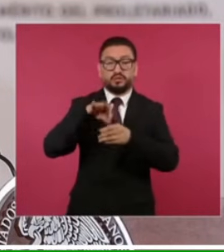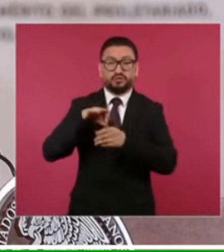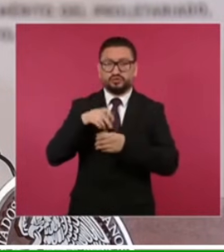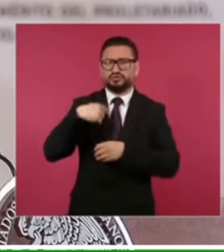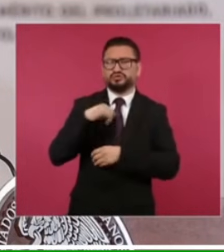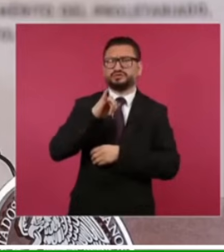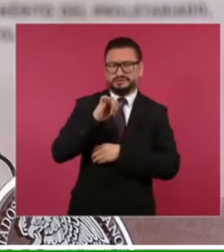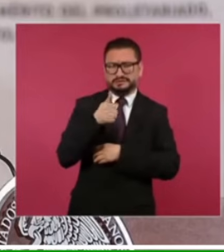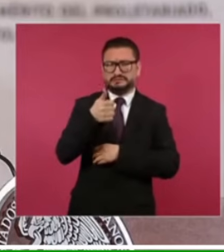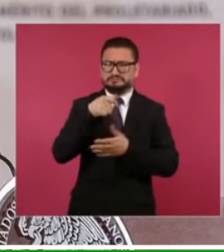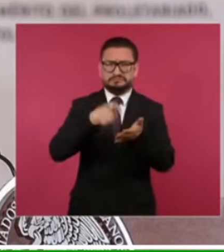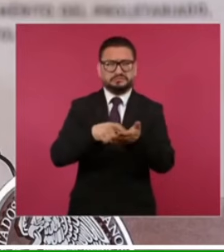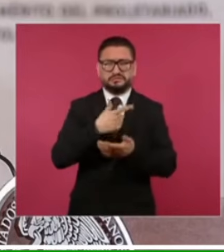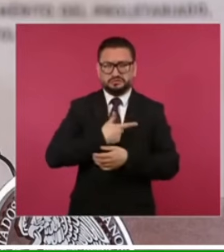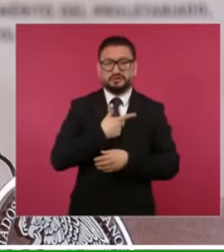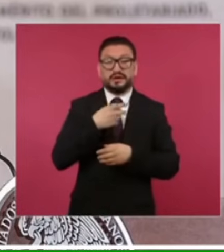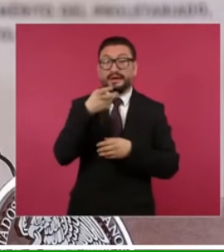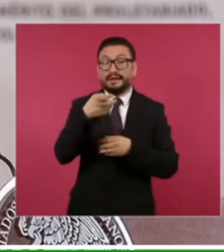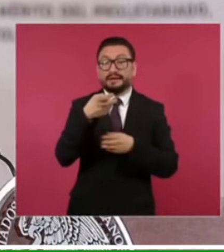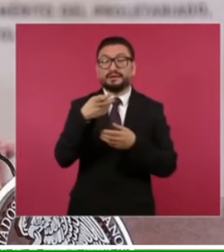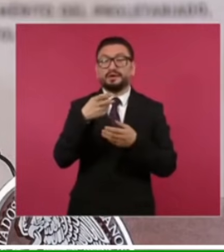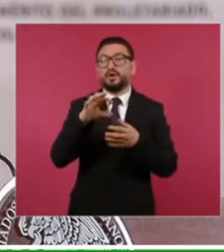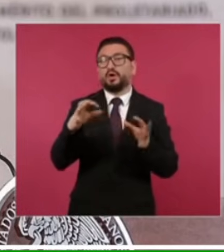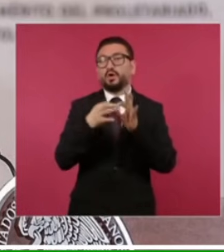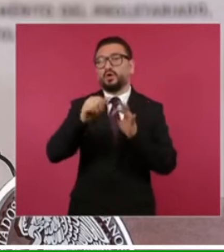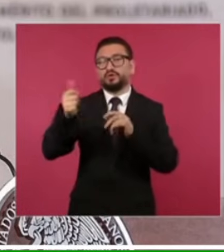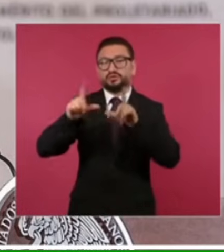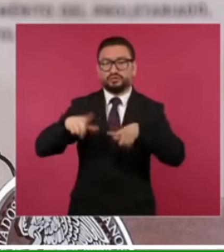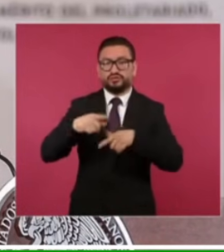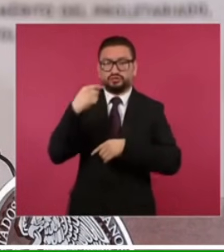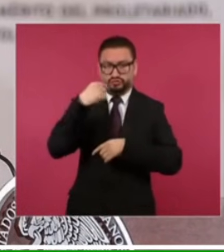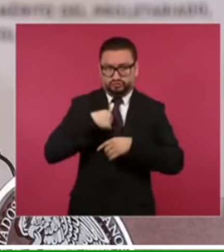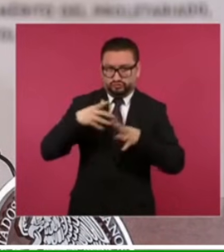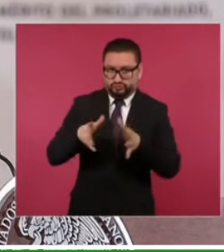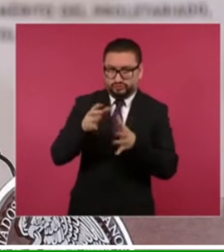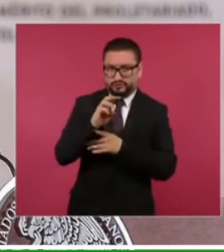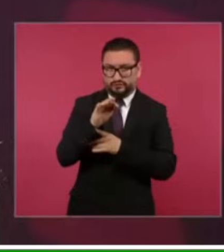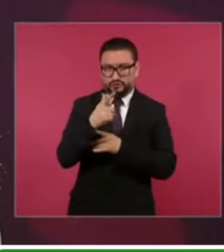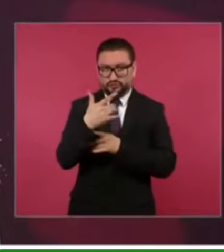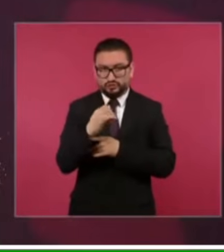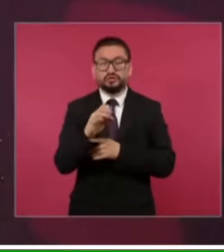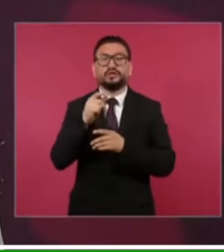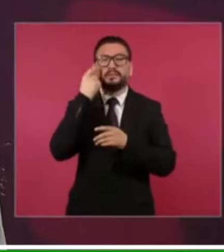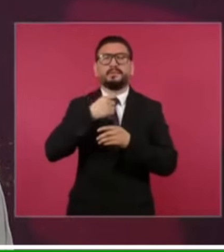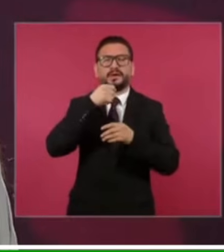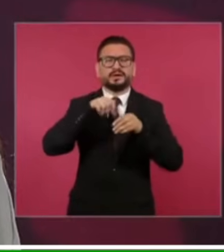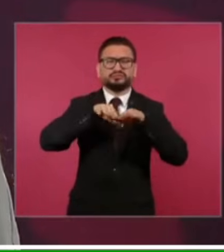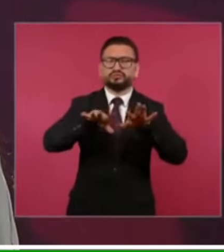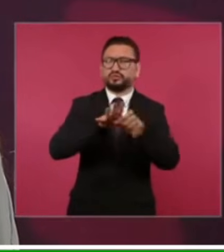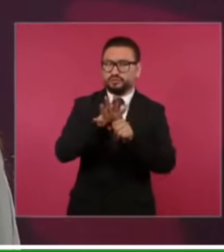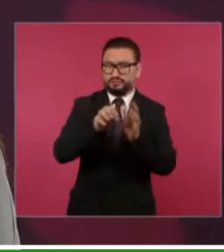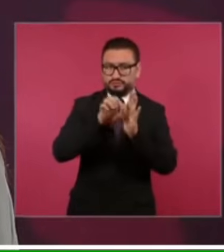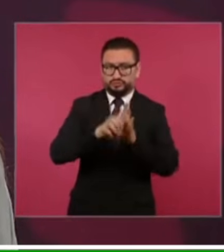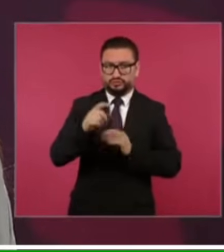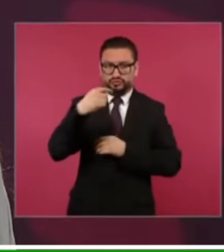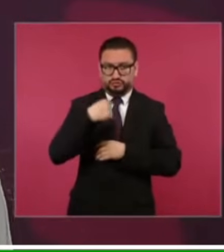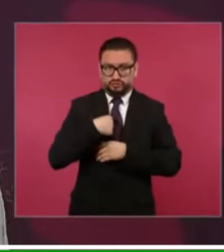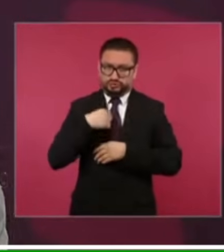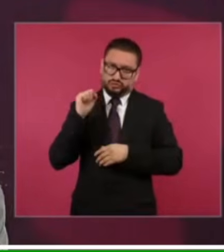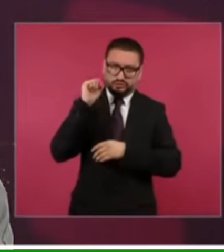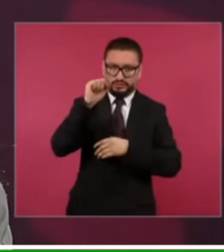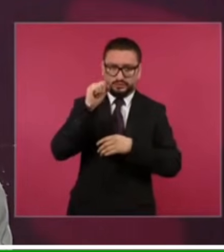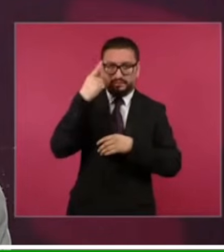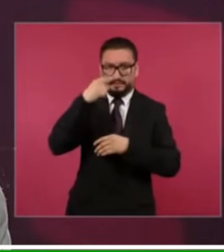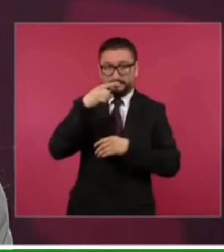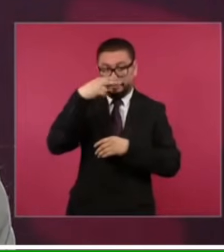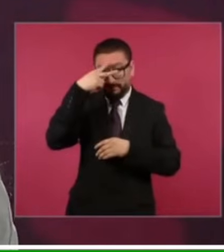me encanta, que la relaciona con otras páginas como Yo influyo, que coinciden con el uso de campañas como Yo por México, con